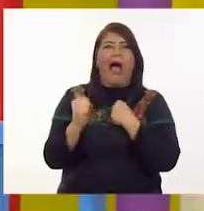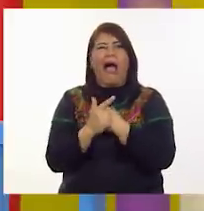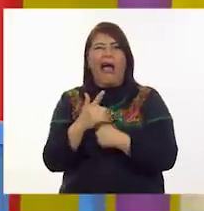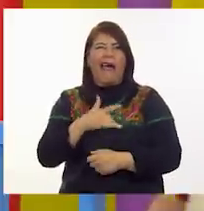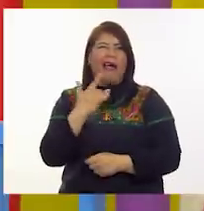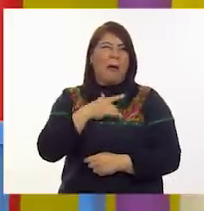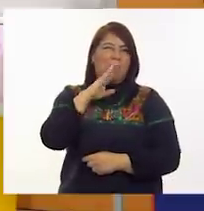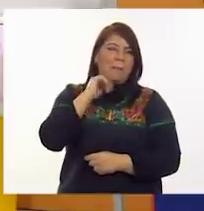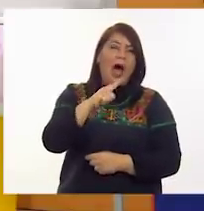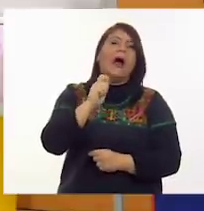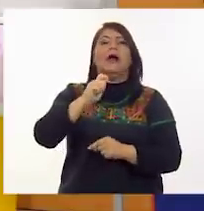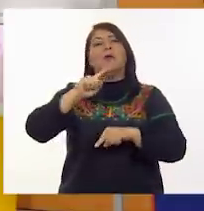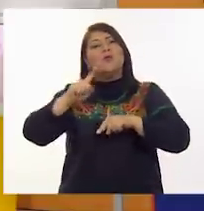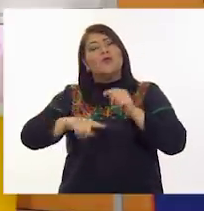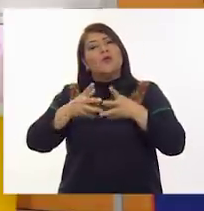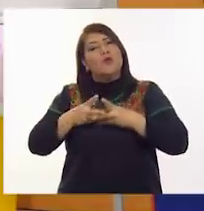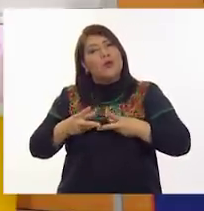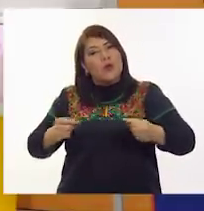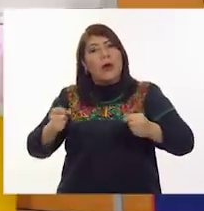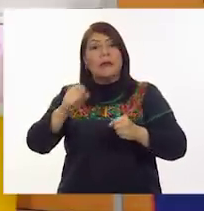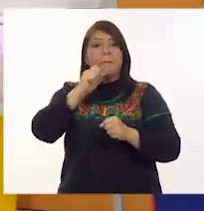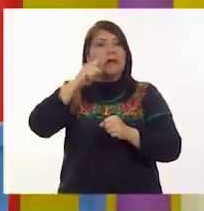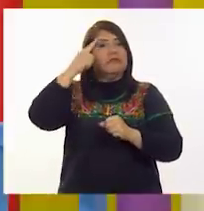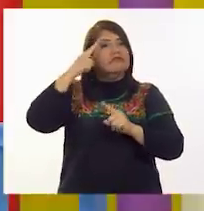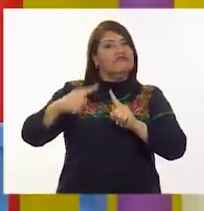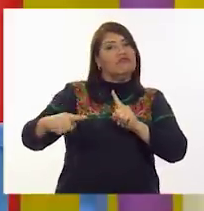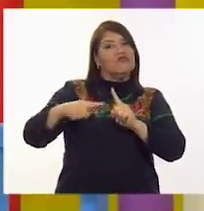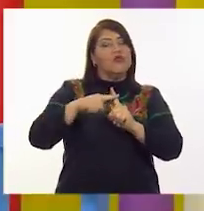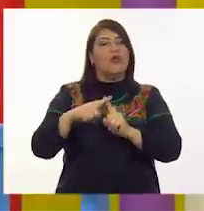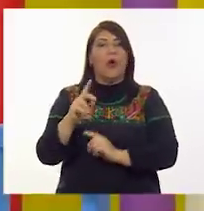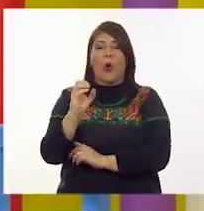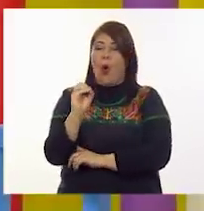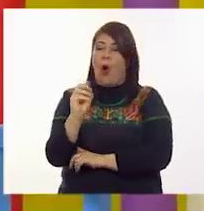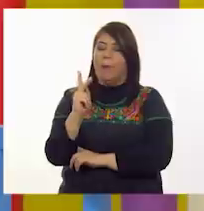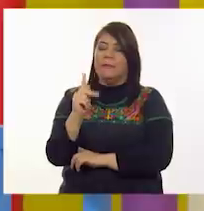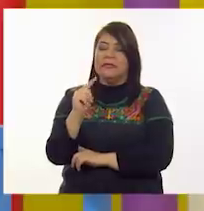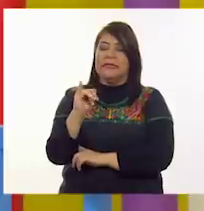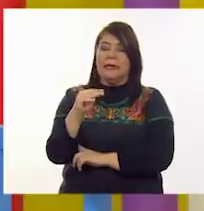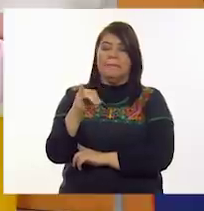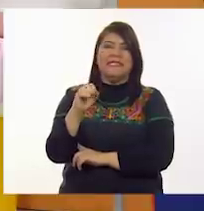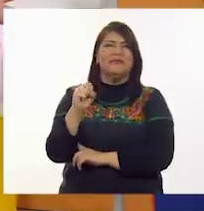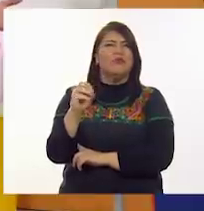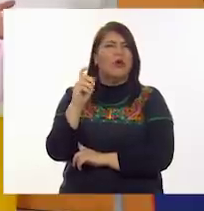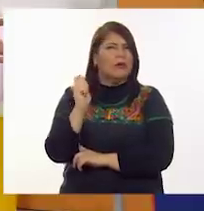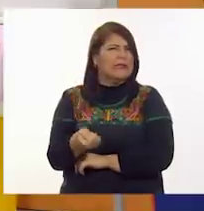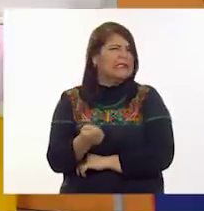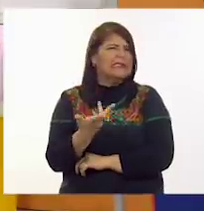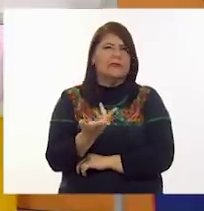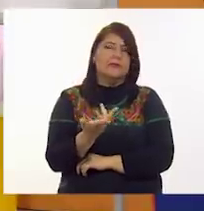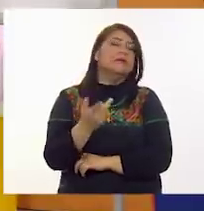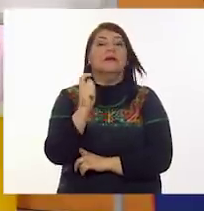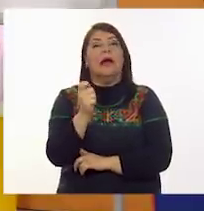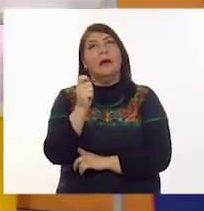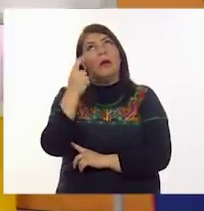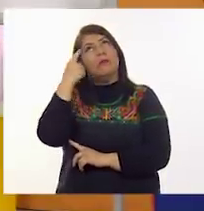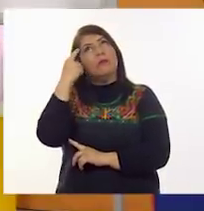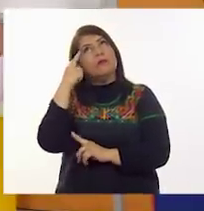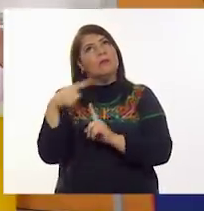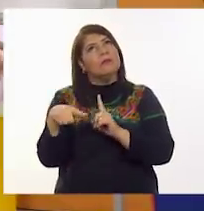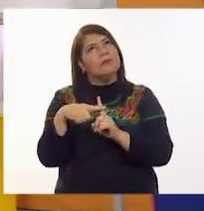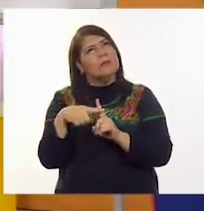Además, el optimismo. ¿Qué es el optimismo? Ser optimista es pensar